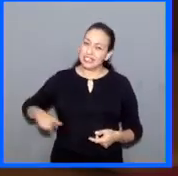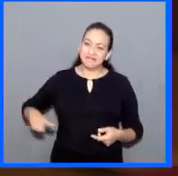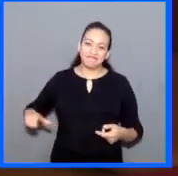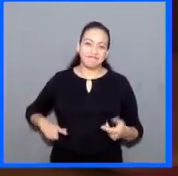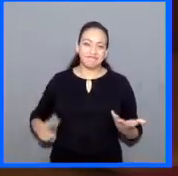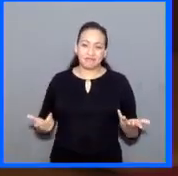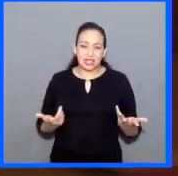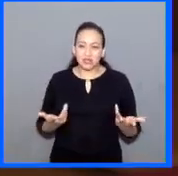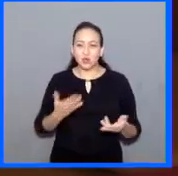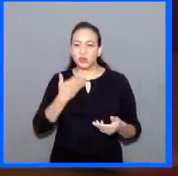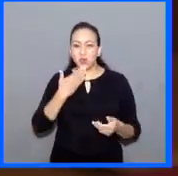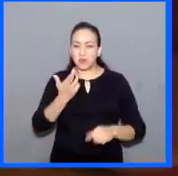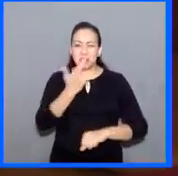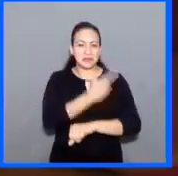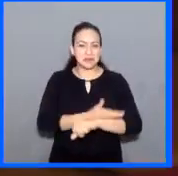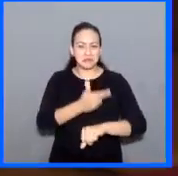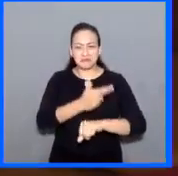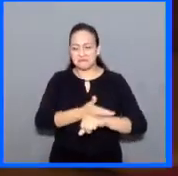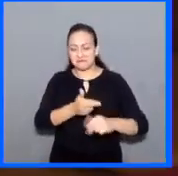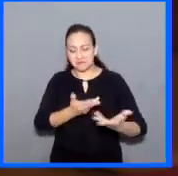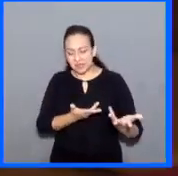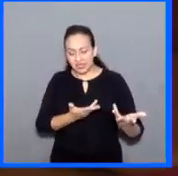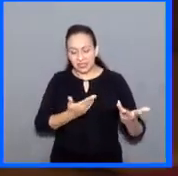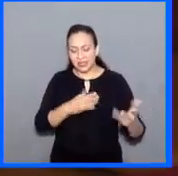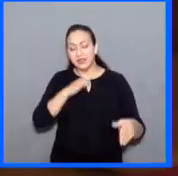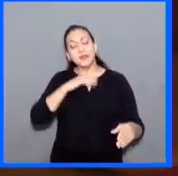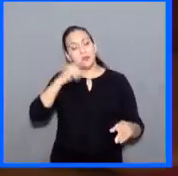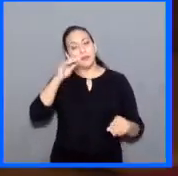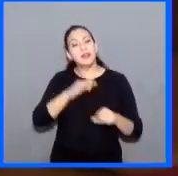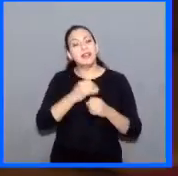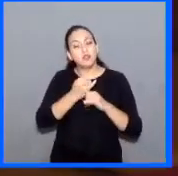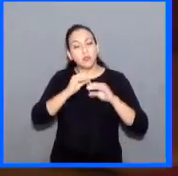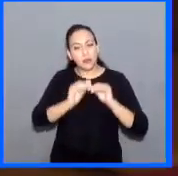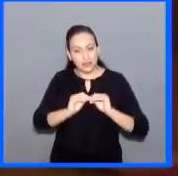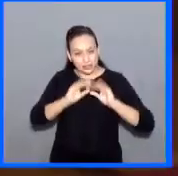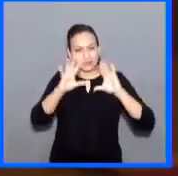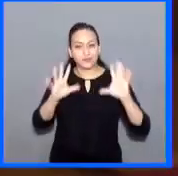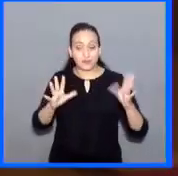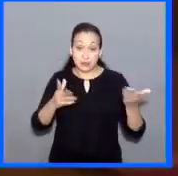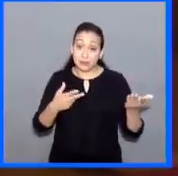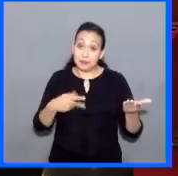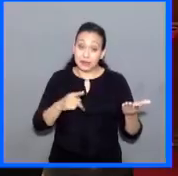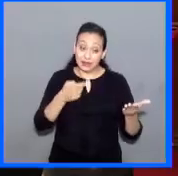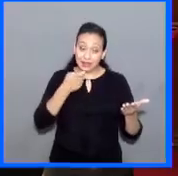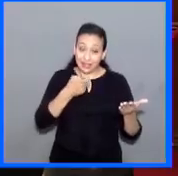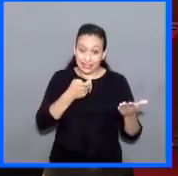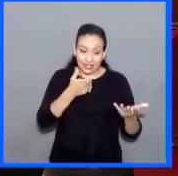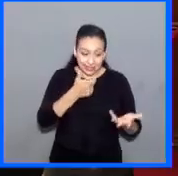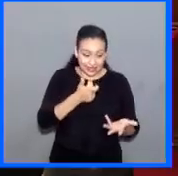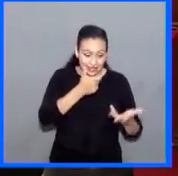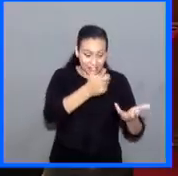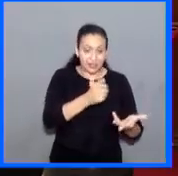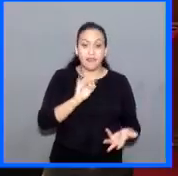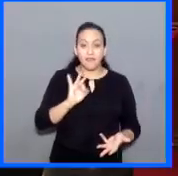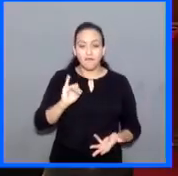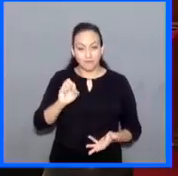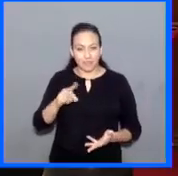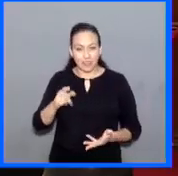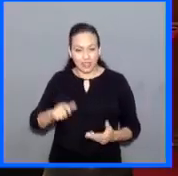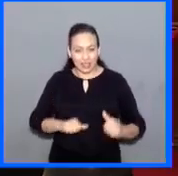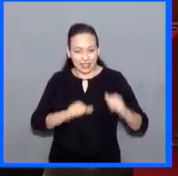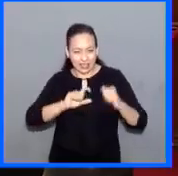gestión directa, transparente, que no era el fideicomiso, y fiscalizable, que tampoco